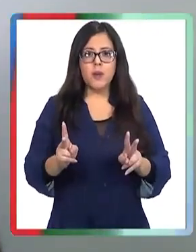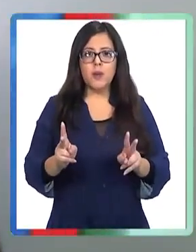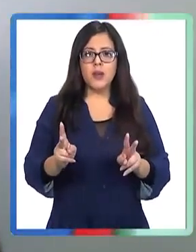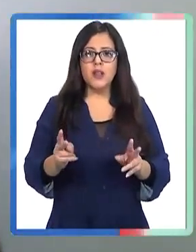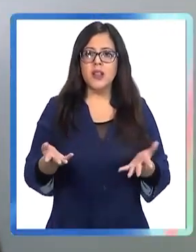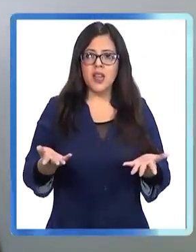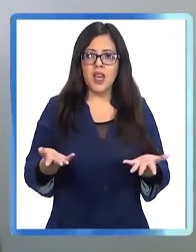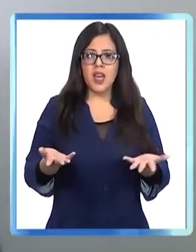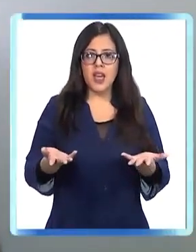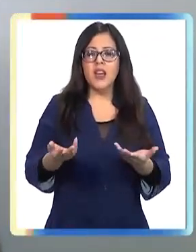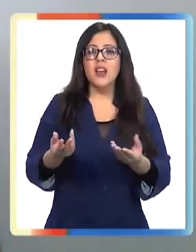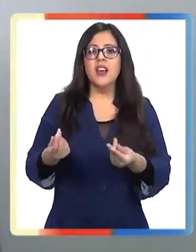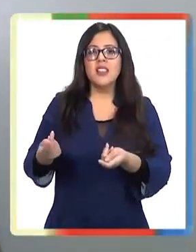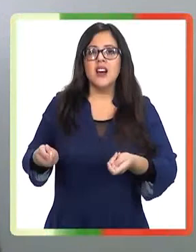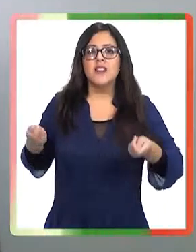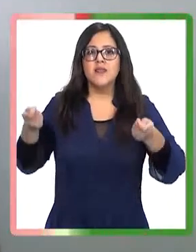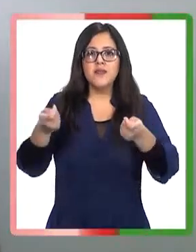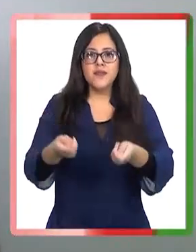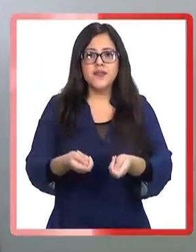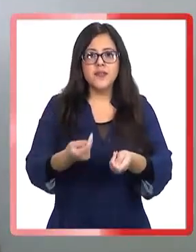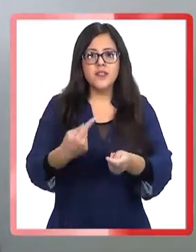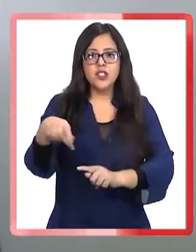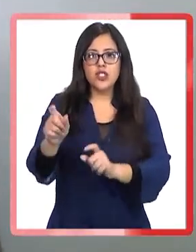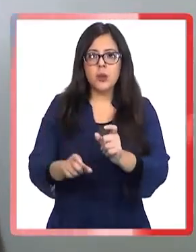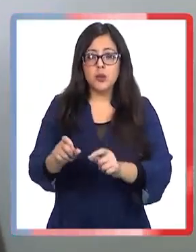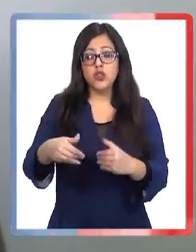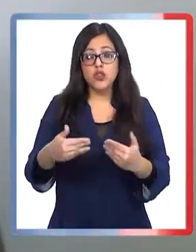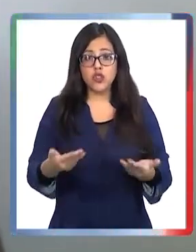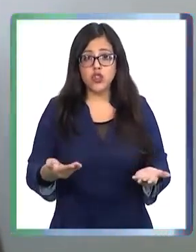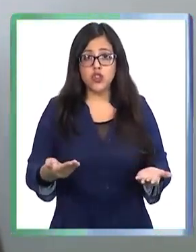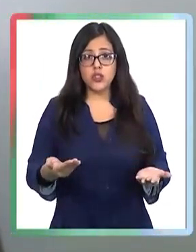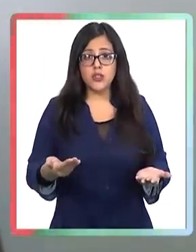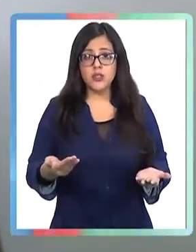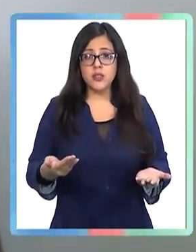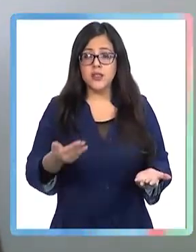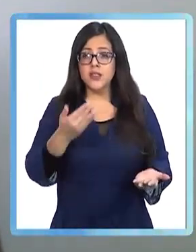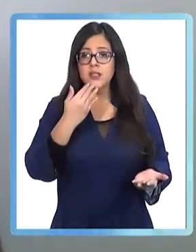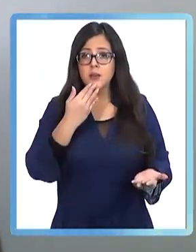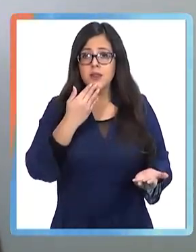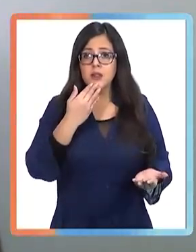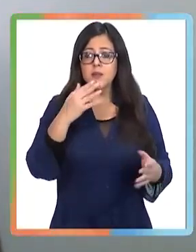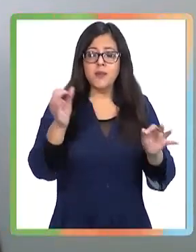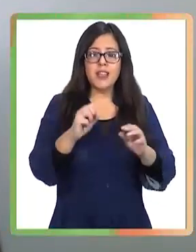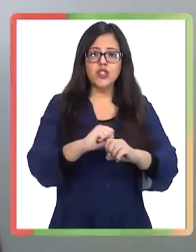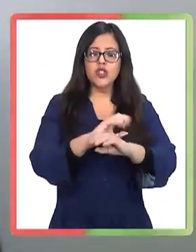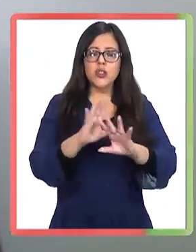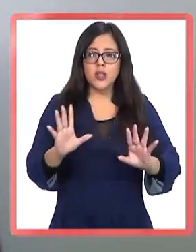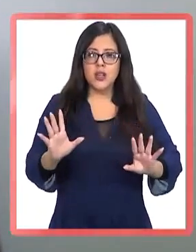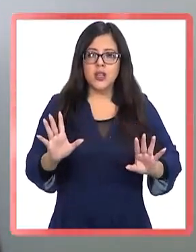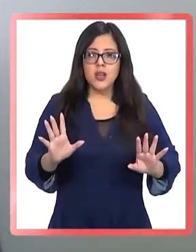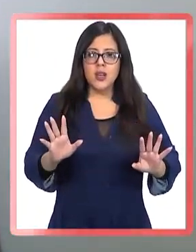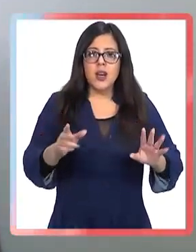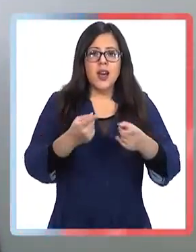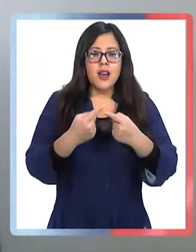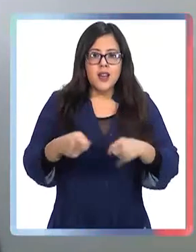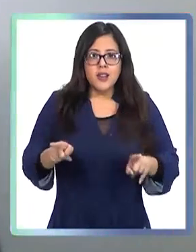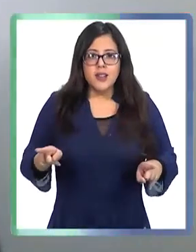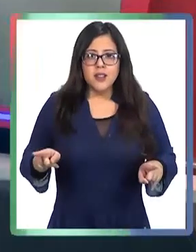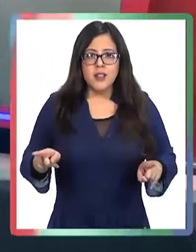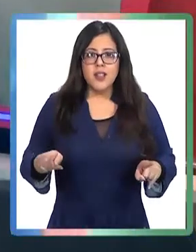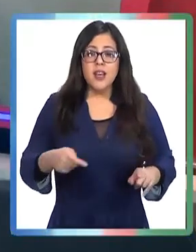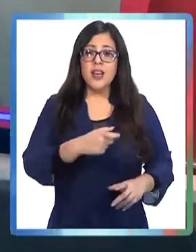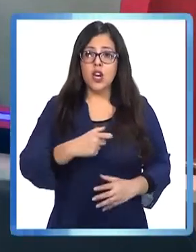permite, digamos, recibir recursos por la atención de migrantes. Y en ese sentido, quiero también dejarles en claro que, a